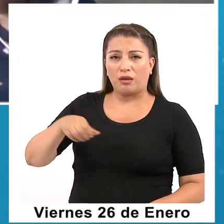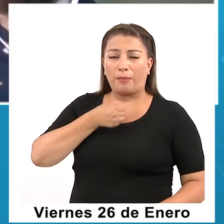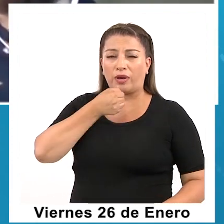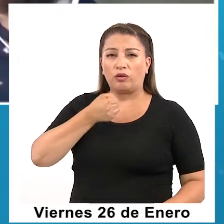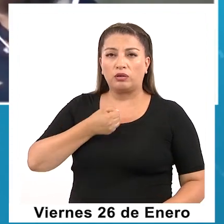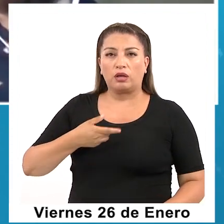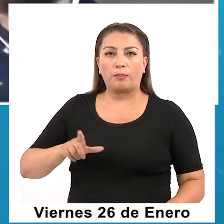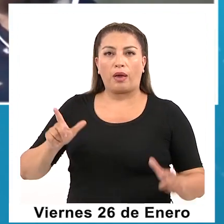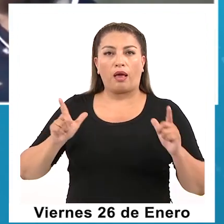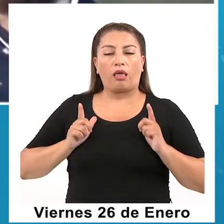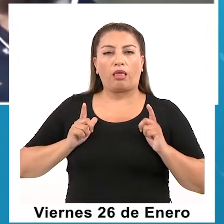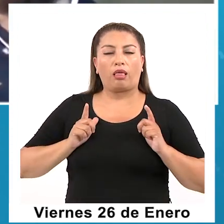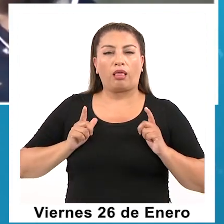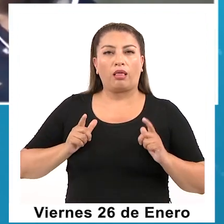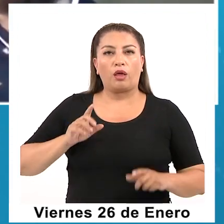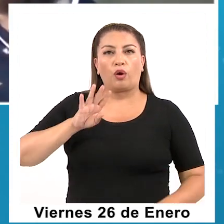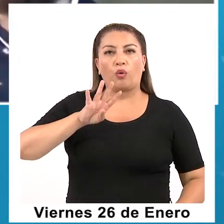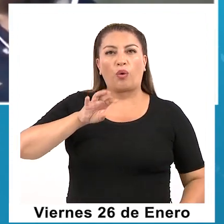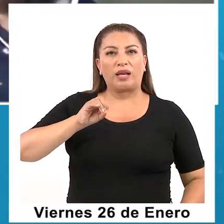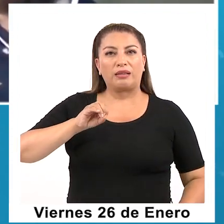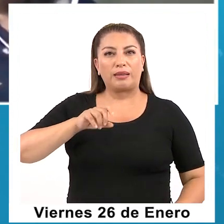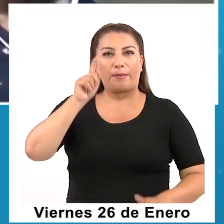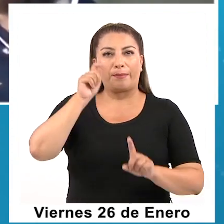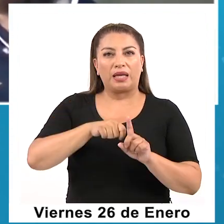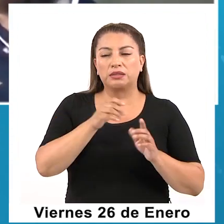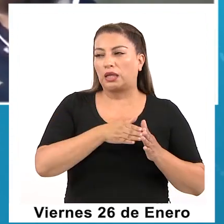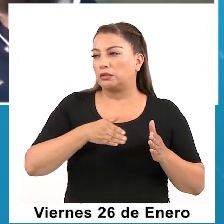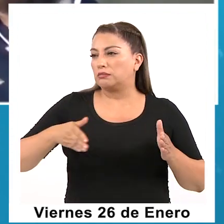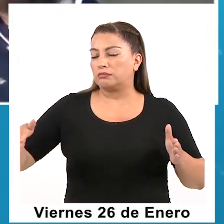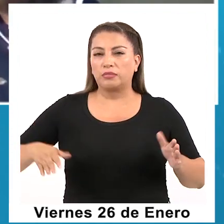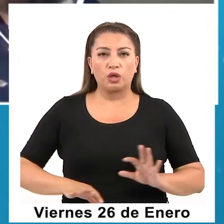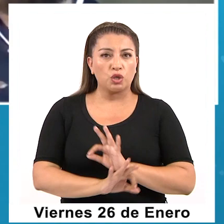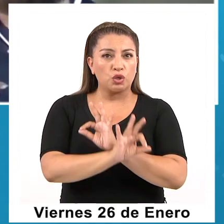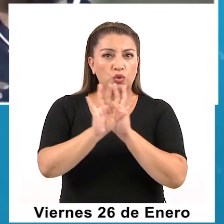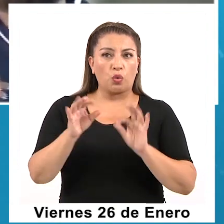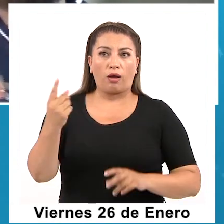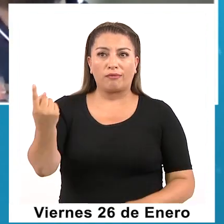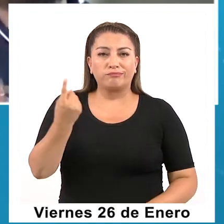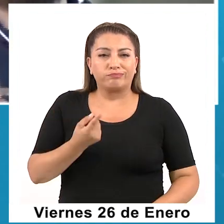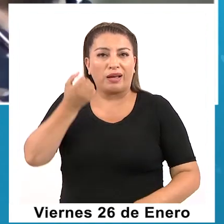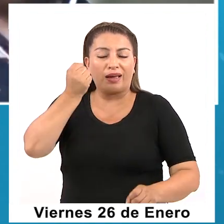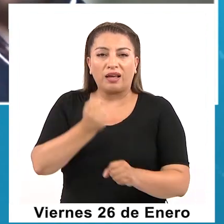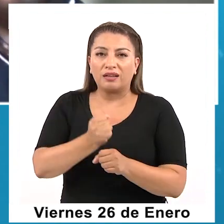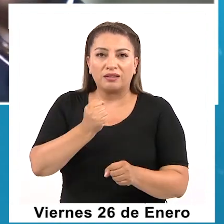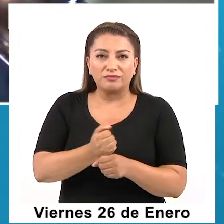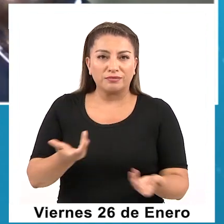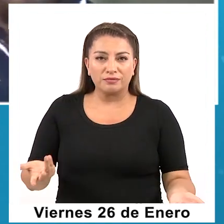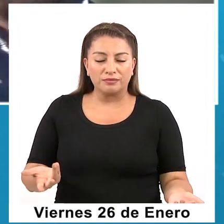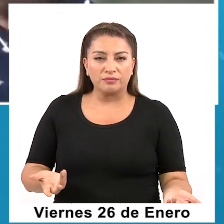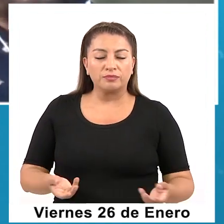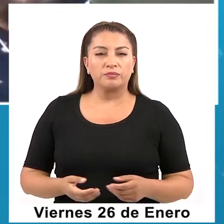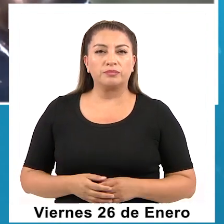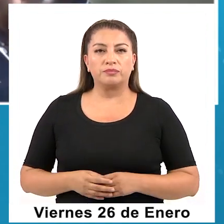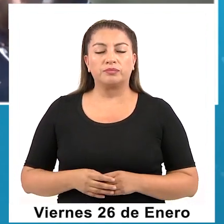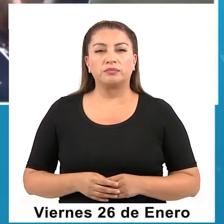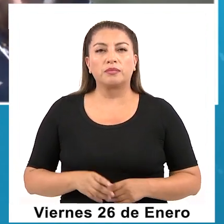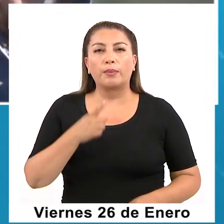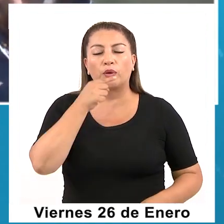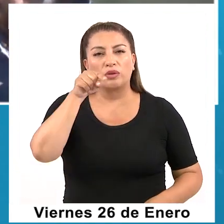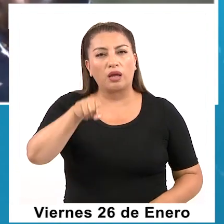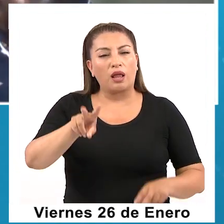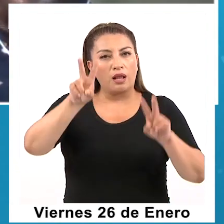licencias durante 40 y tantos meses y que nunca en el fondo se presentó a realizar su función. Acá la